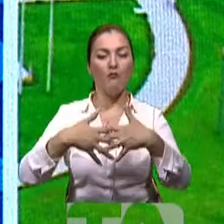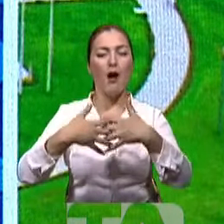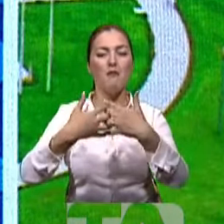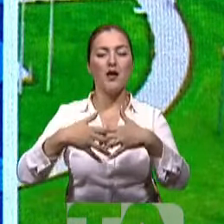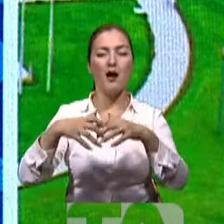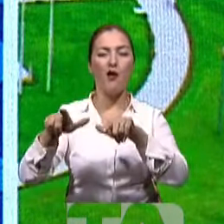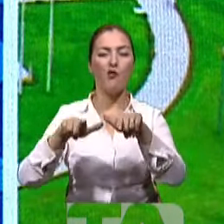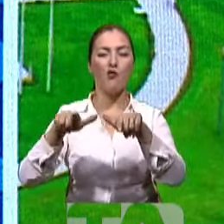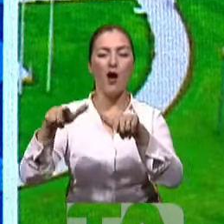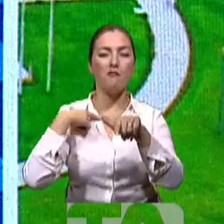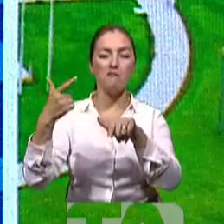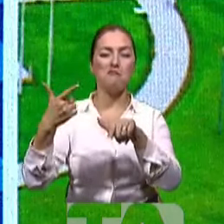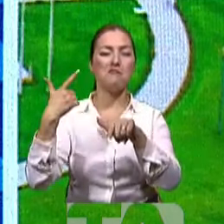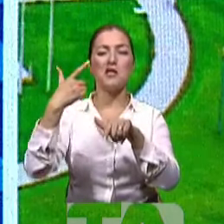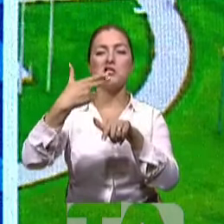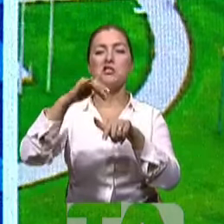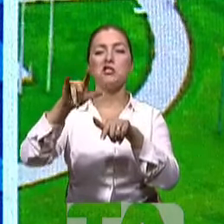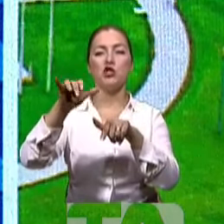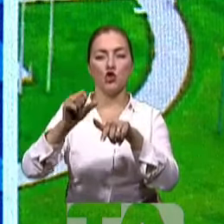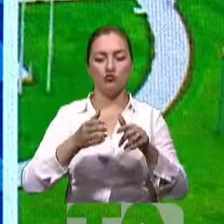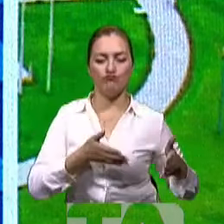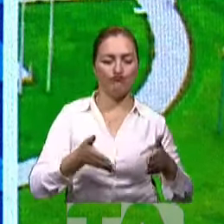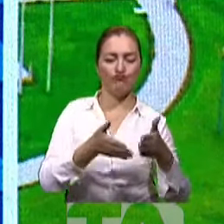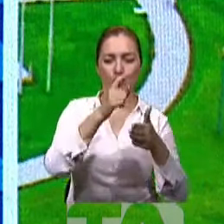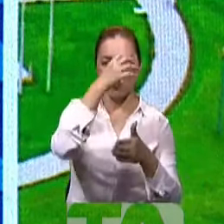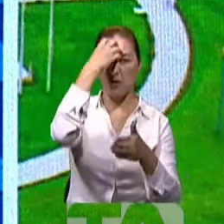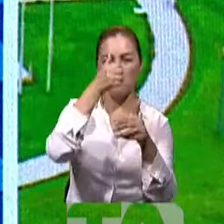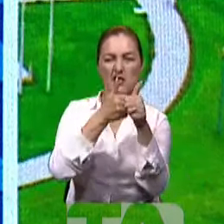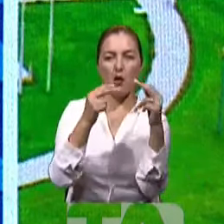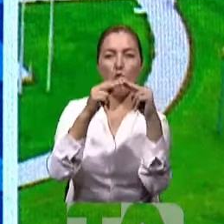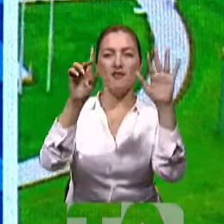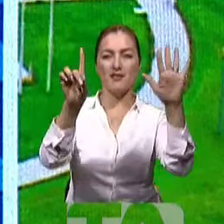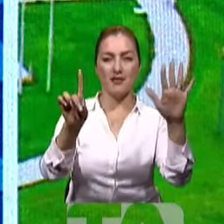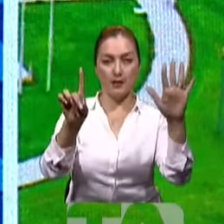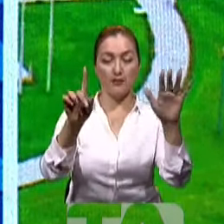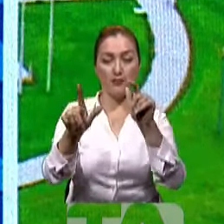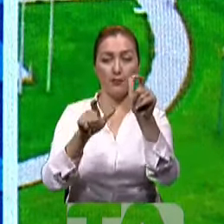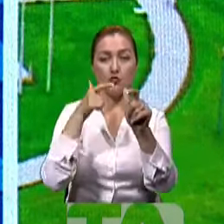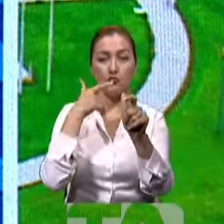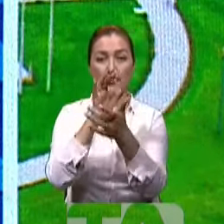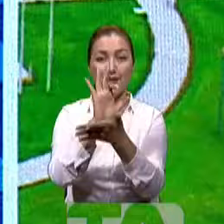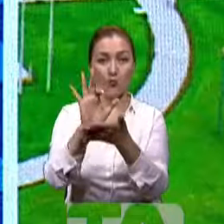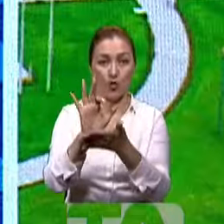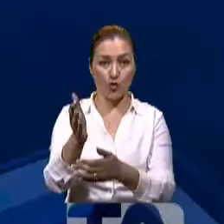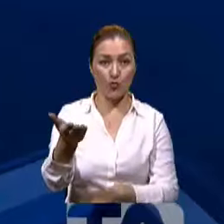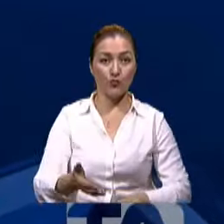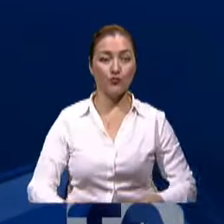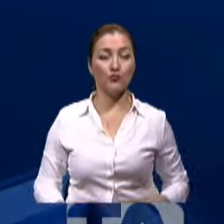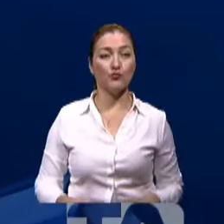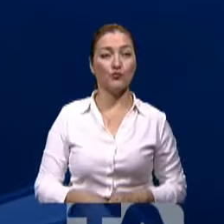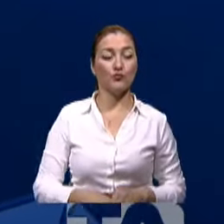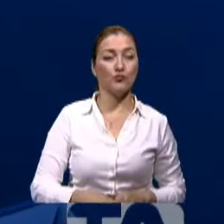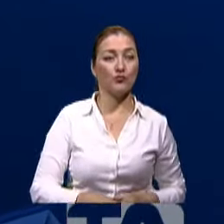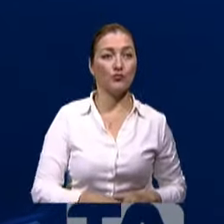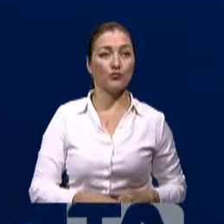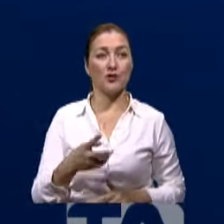en el Valle de los Chillos, puntualmente en la autopista General Rumiñahui, a la altura del Puente 6. Moradores relatan lo ocurrido. Fue